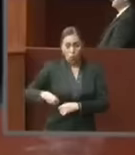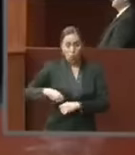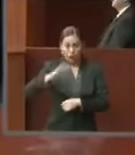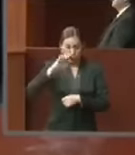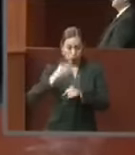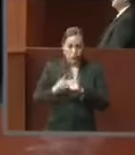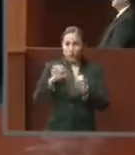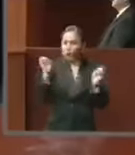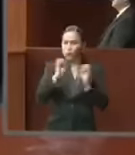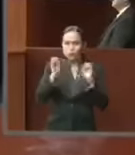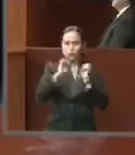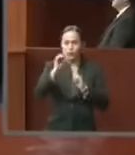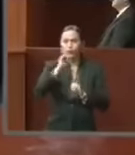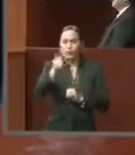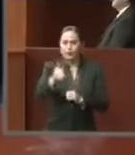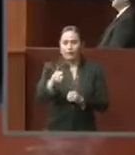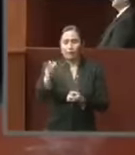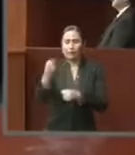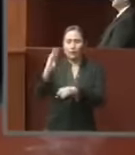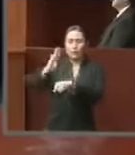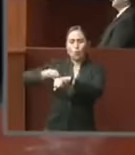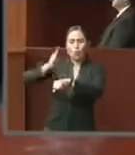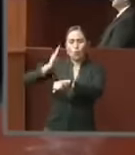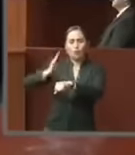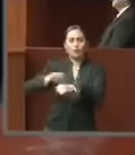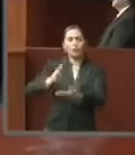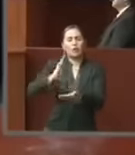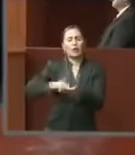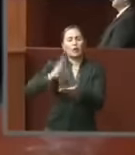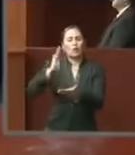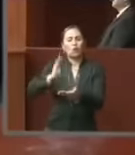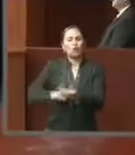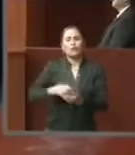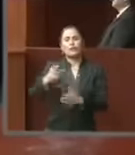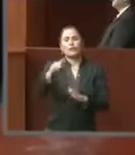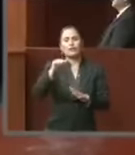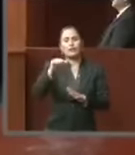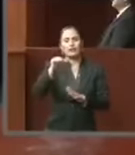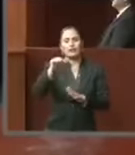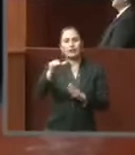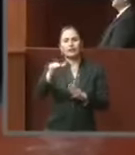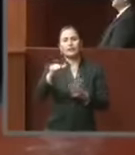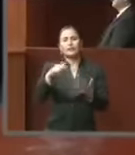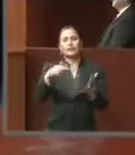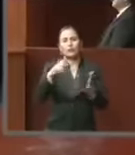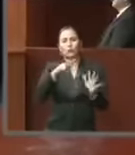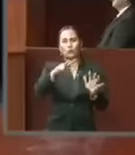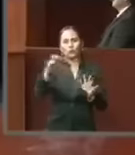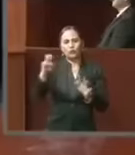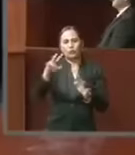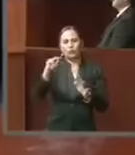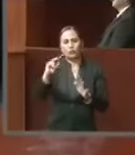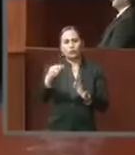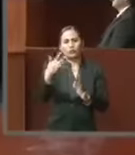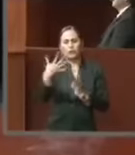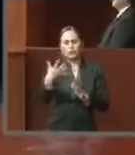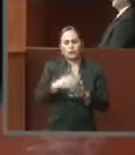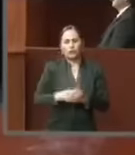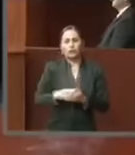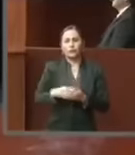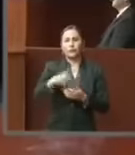por lo anterior se impone una multa sochil Gálvez de 16285 al pan y al pri de